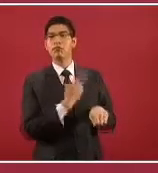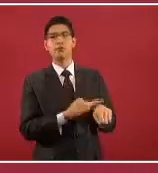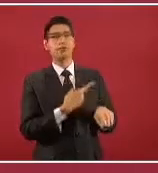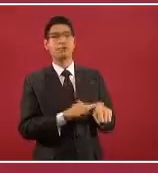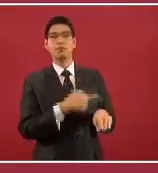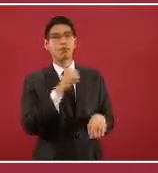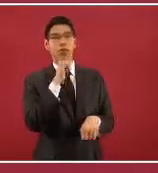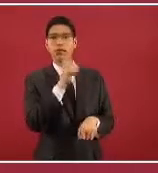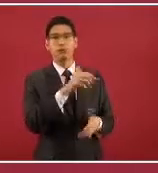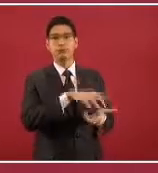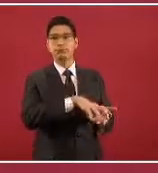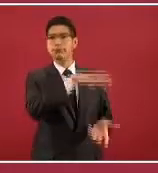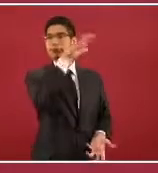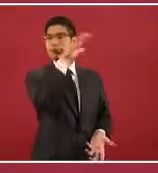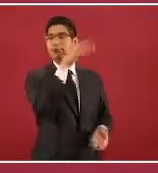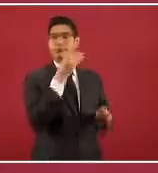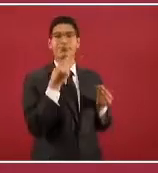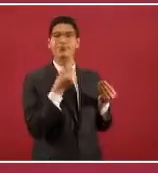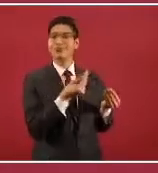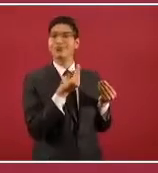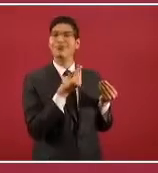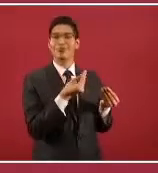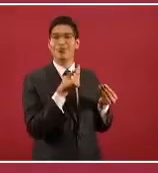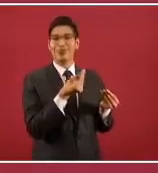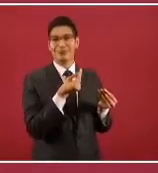el número de negativos.